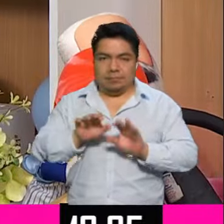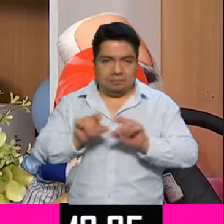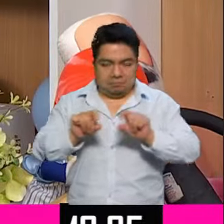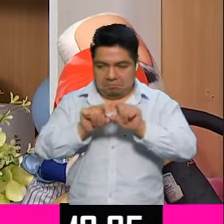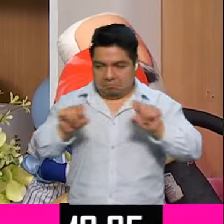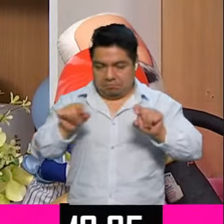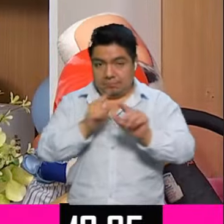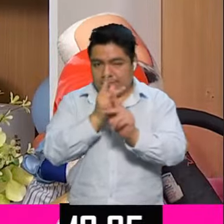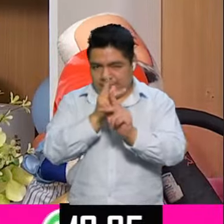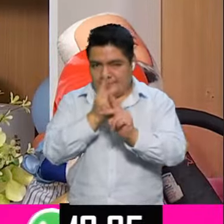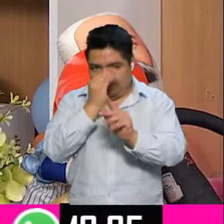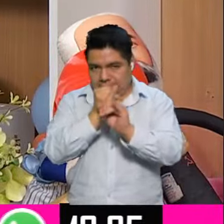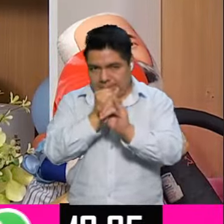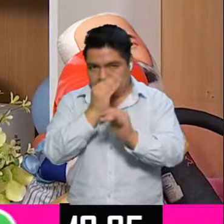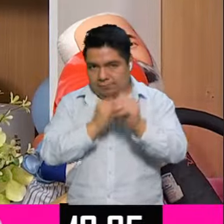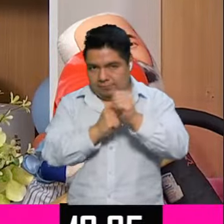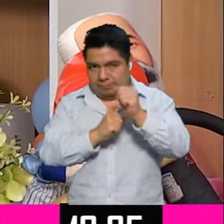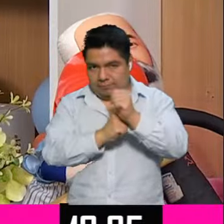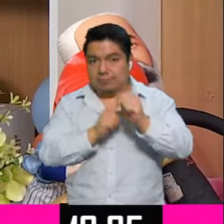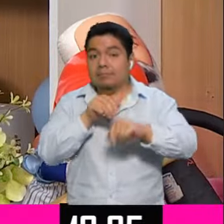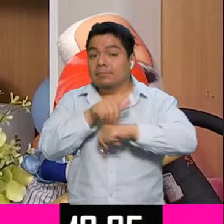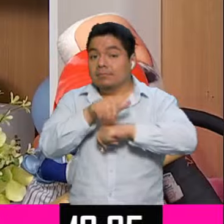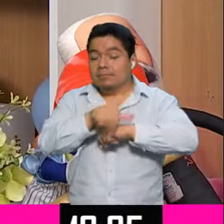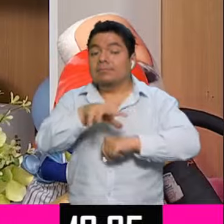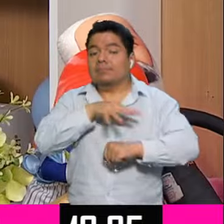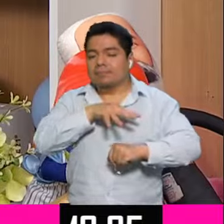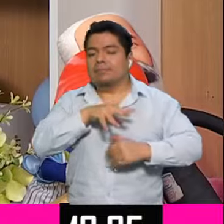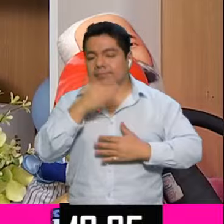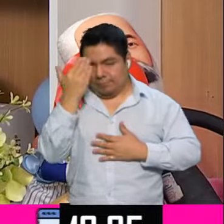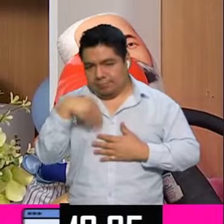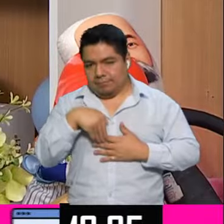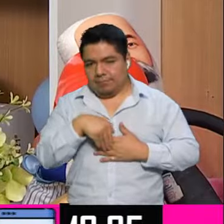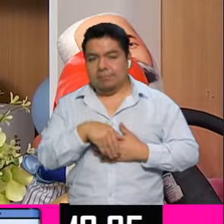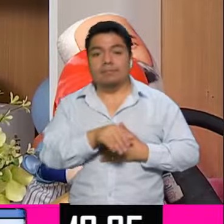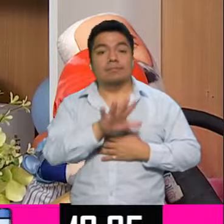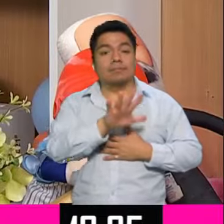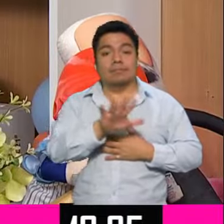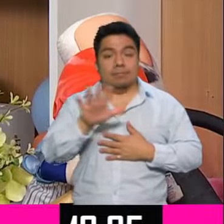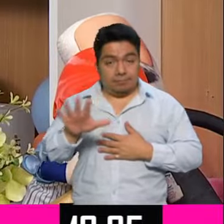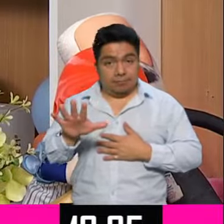contacto.blp@sectei.cdmx.gob.mx. Y también tienen número telefónico. Es el